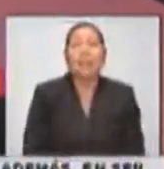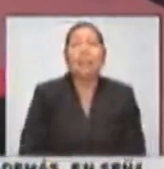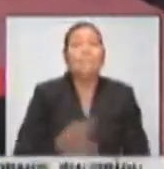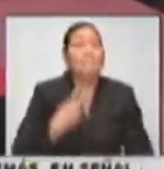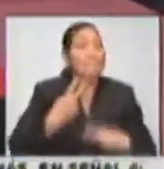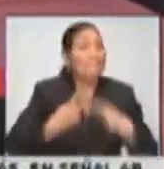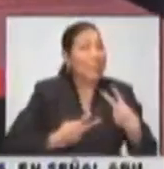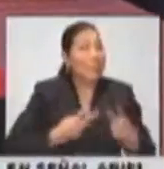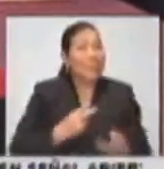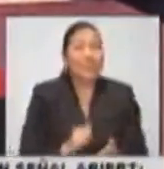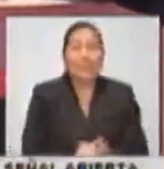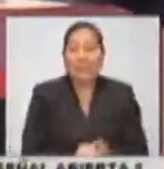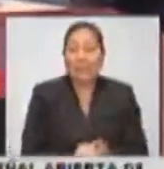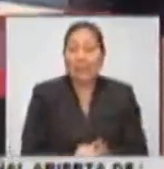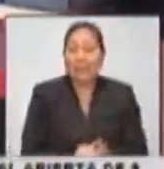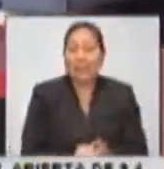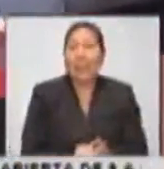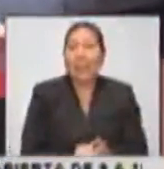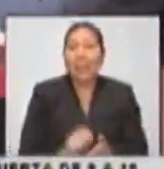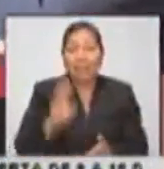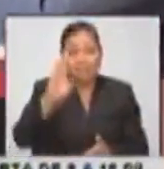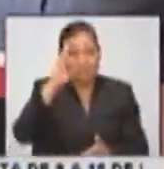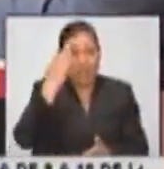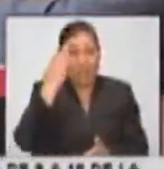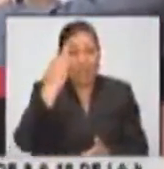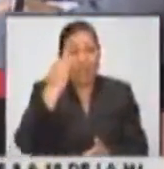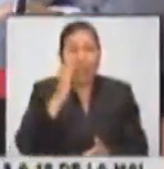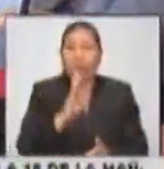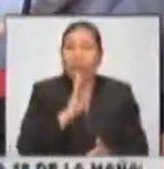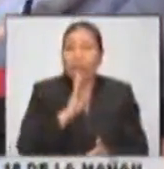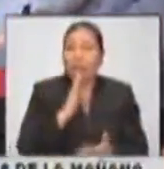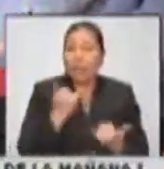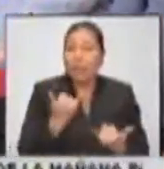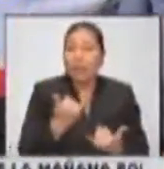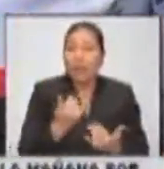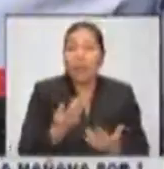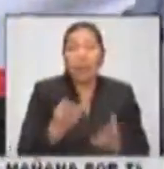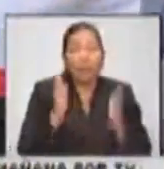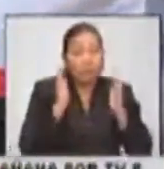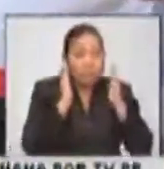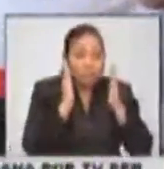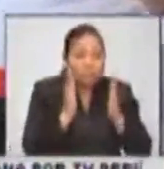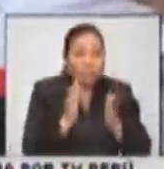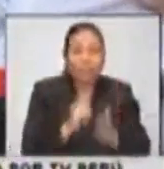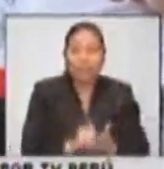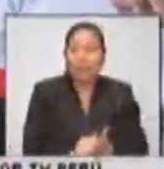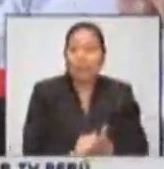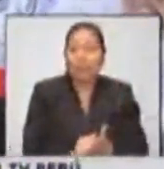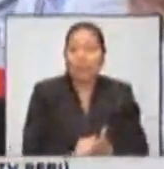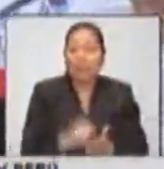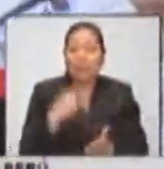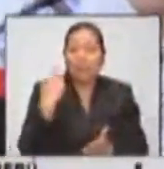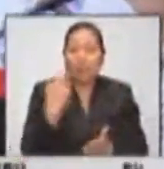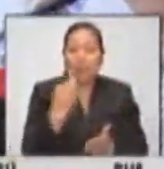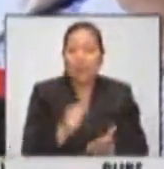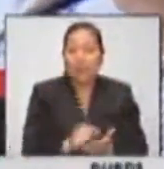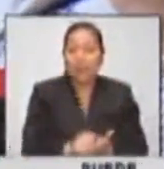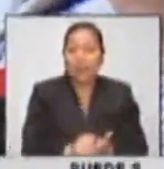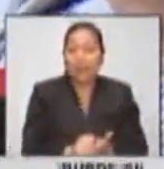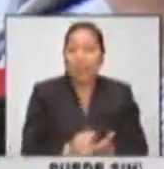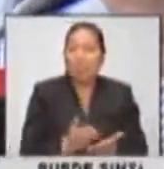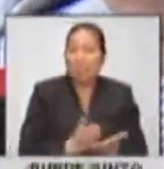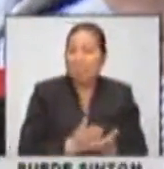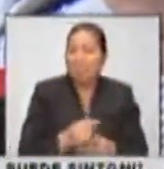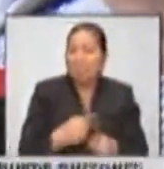visita en París que tuvimos, donde se habló esto de la hiperconcentración, las potenciales ciudades